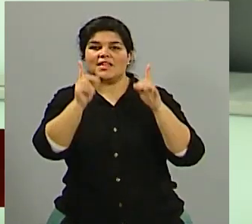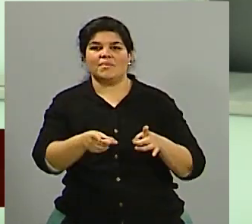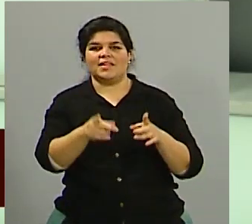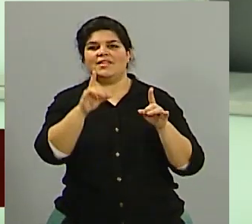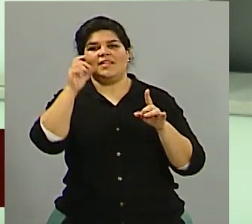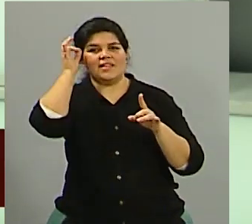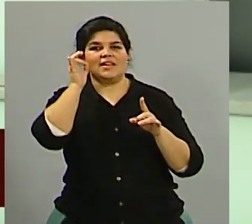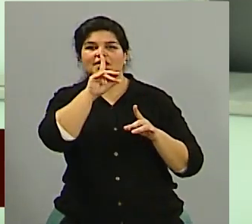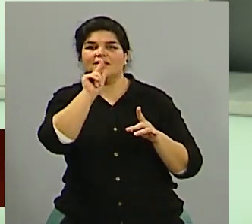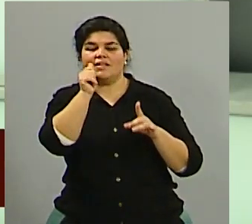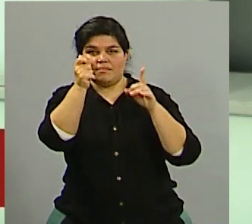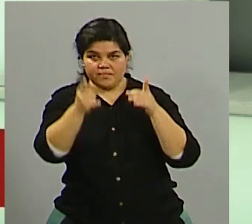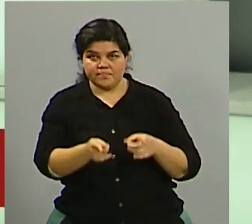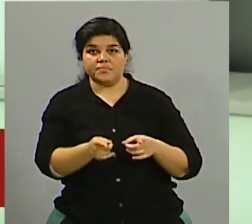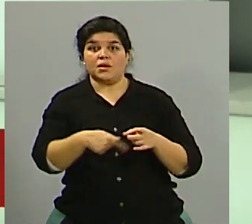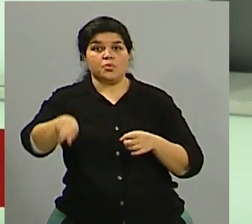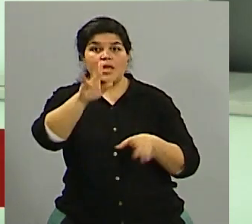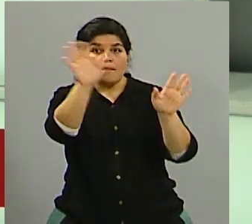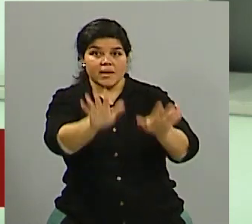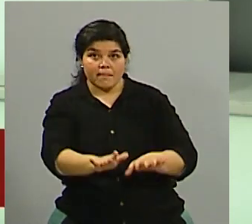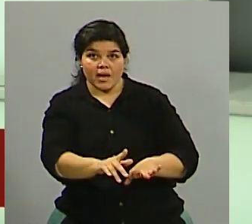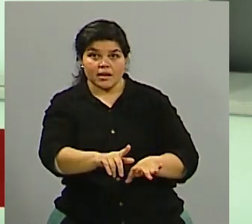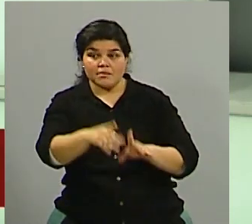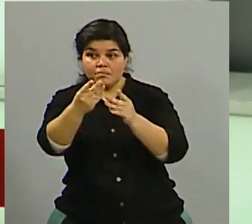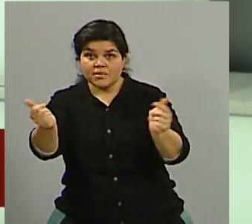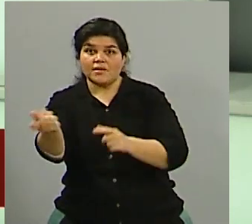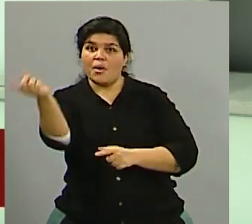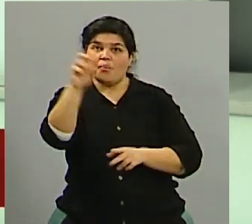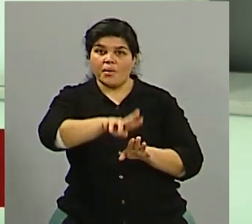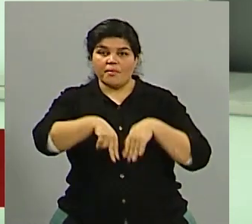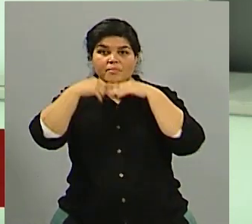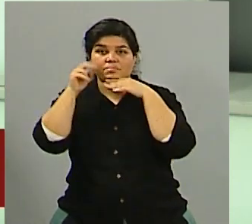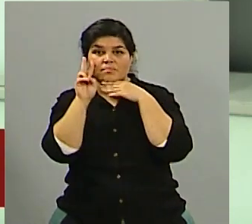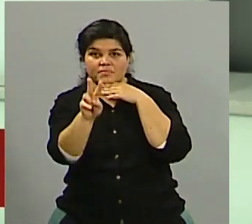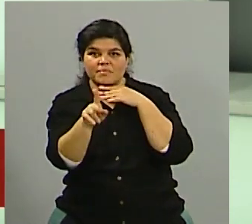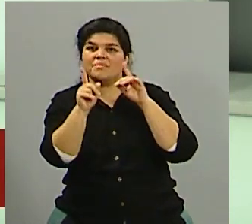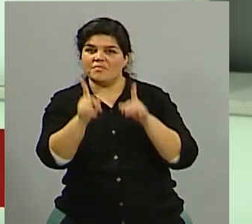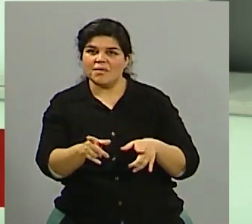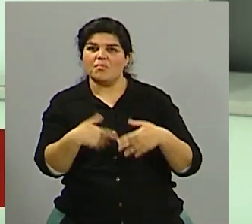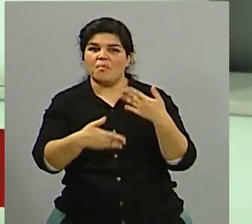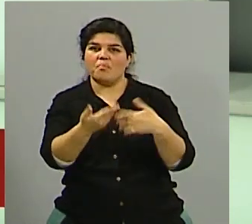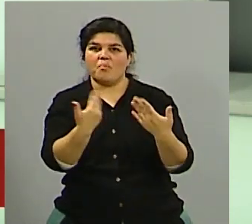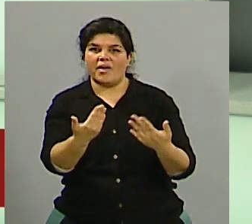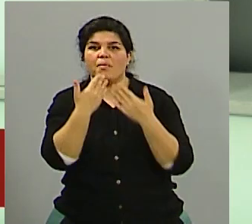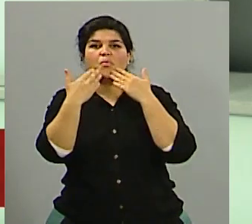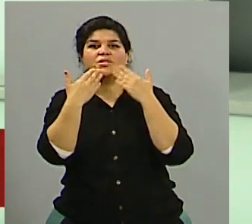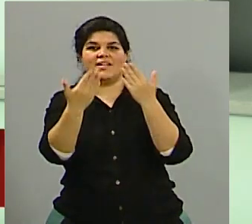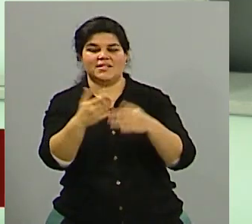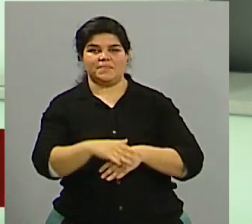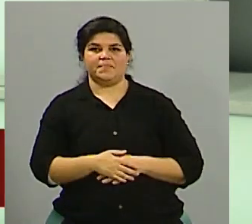Los invitamos a que vayan, se preparen y vuelvan a quedarse frente a nuestra pantalla porque ya venimos con el programa de hoy. Muchas gracias, quédense